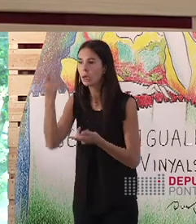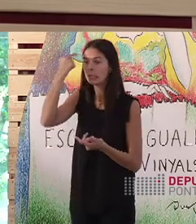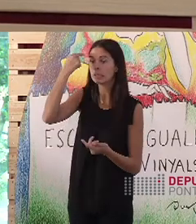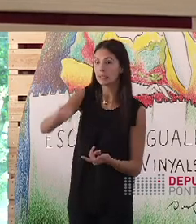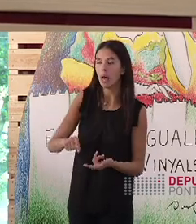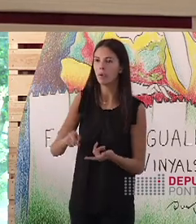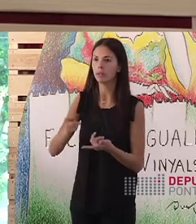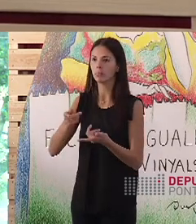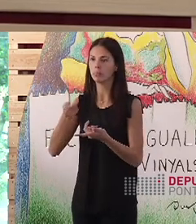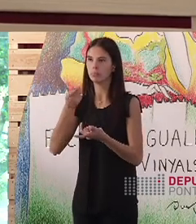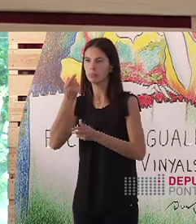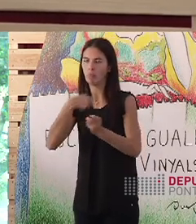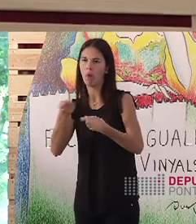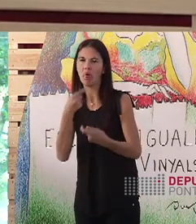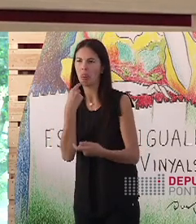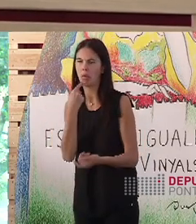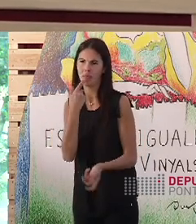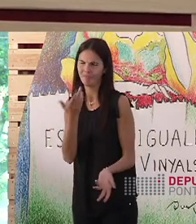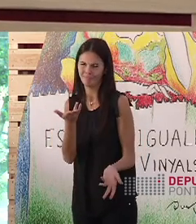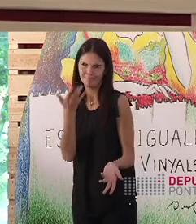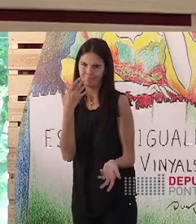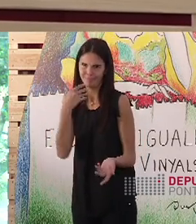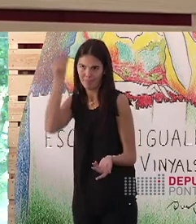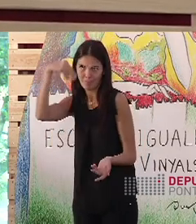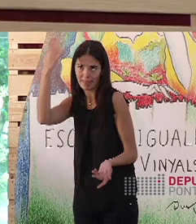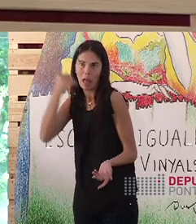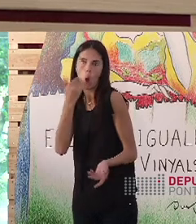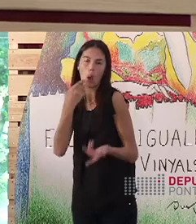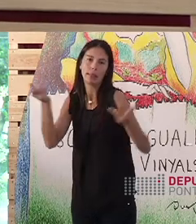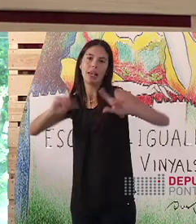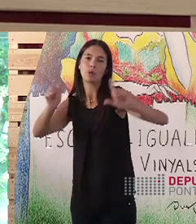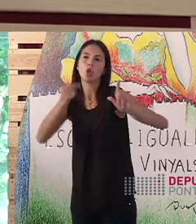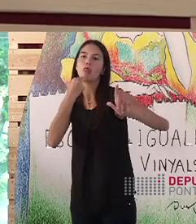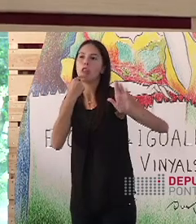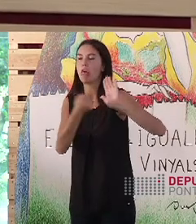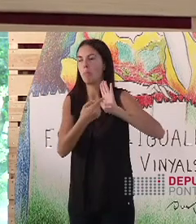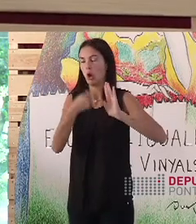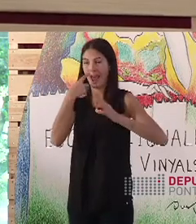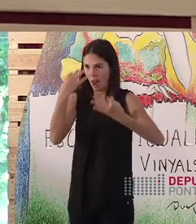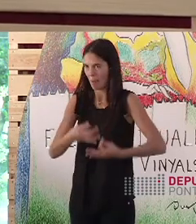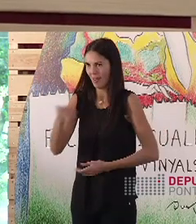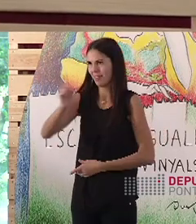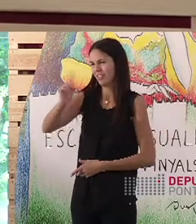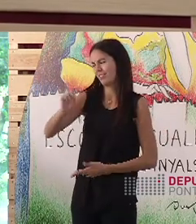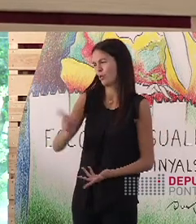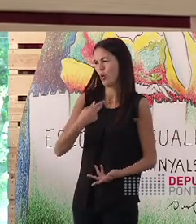trata, que eso era unha película. A trata é algo que se conta na televisión e que pasa, pero que eso non